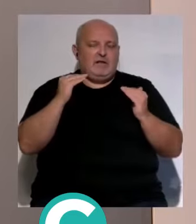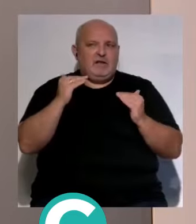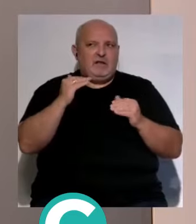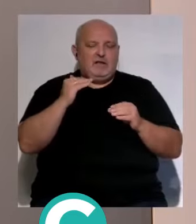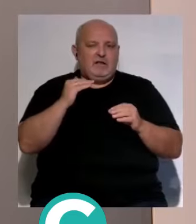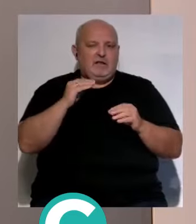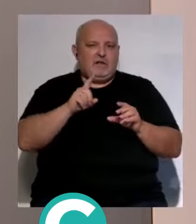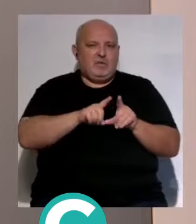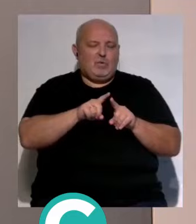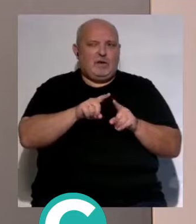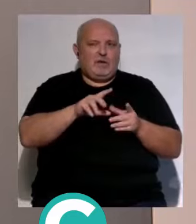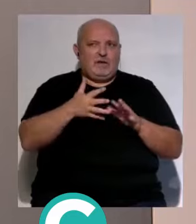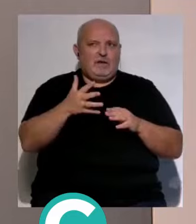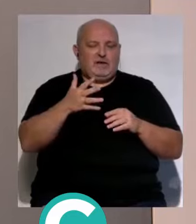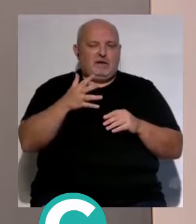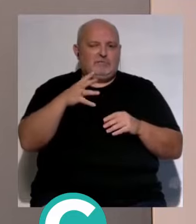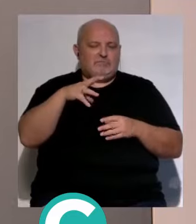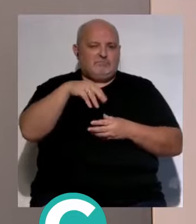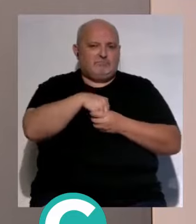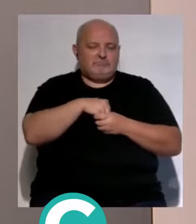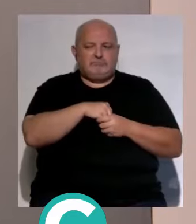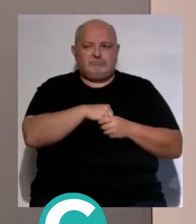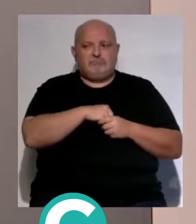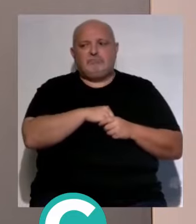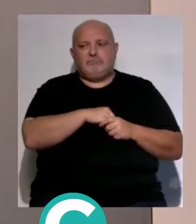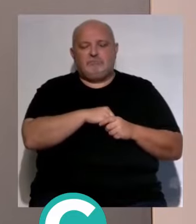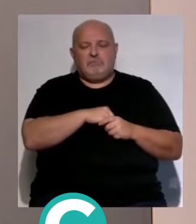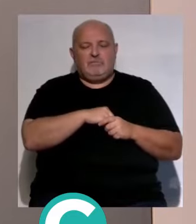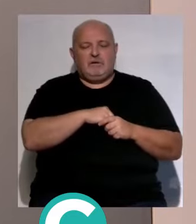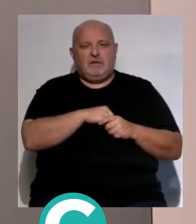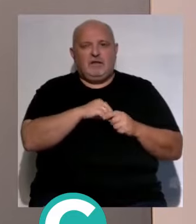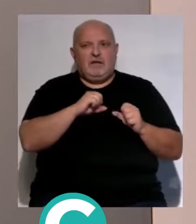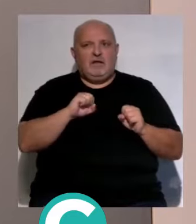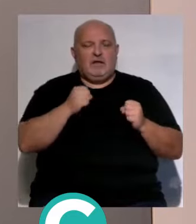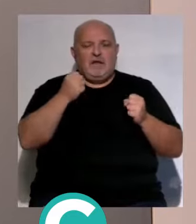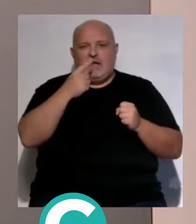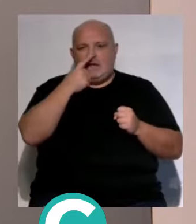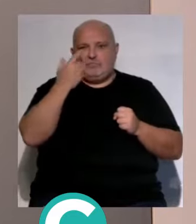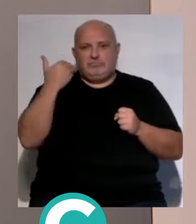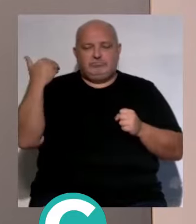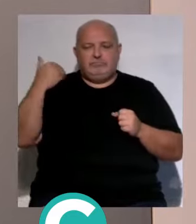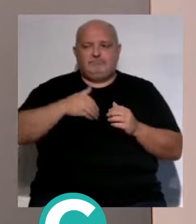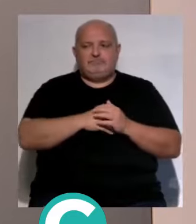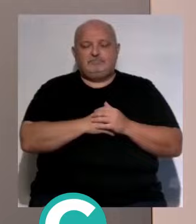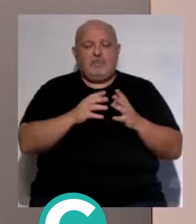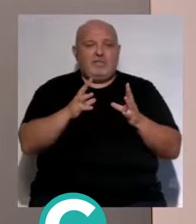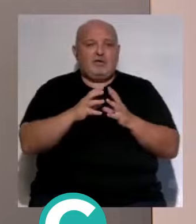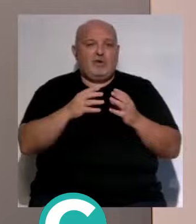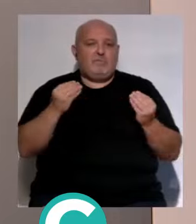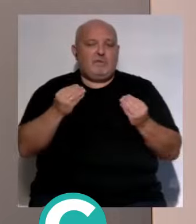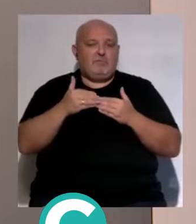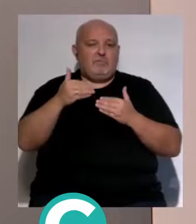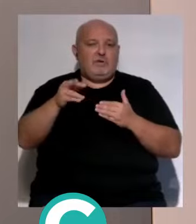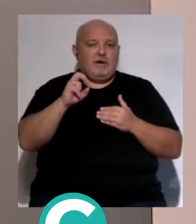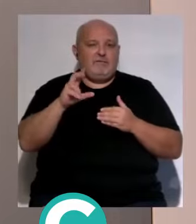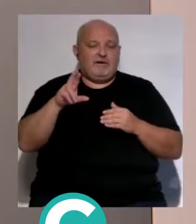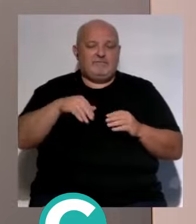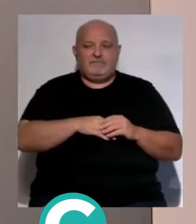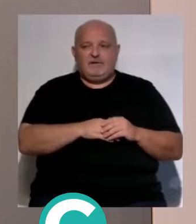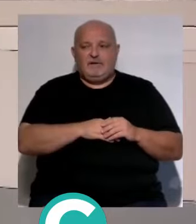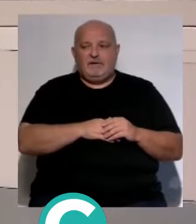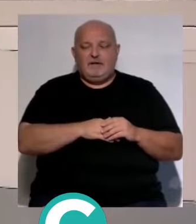partícipe activo de cuando salvamos la categoría los años anteriores. Y le deseo lo mejor en River Plate.